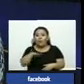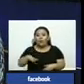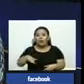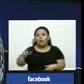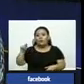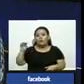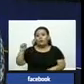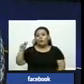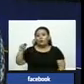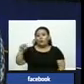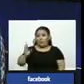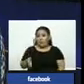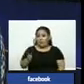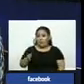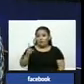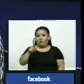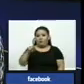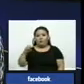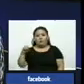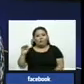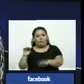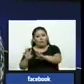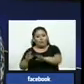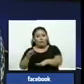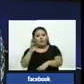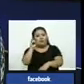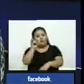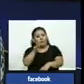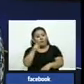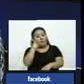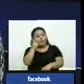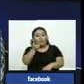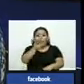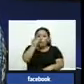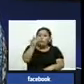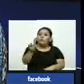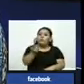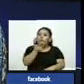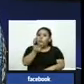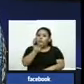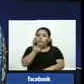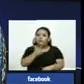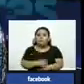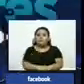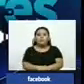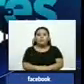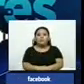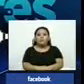El periodista Enrique López fue hasta la zona con la sección Olores y Sabores Hechos.